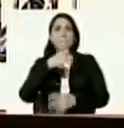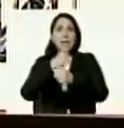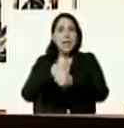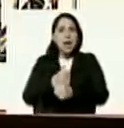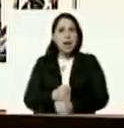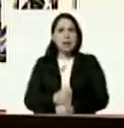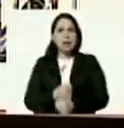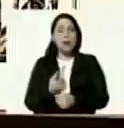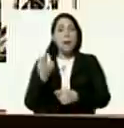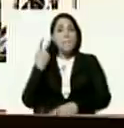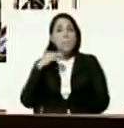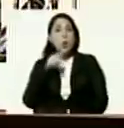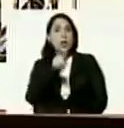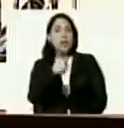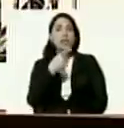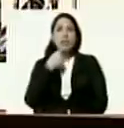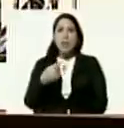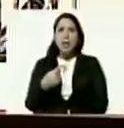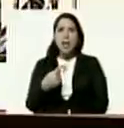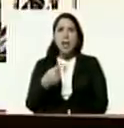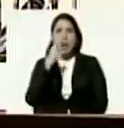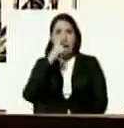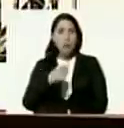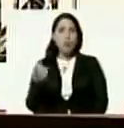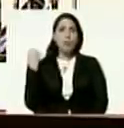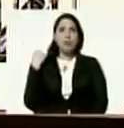Por eso yo les dije hace un año